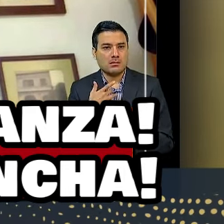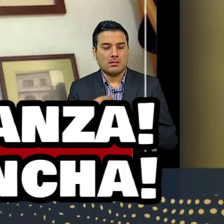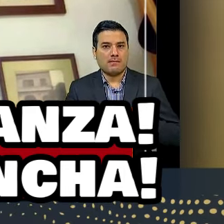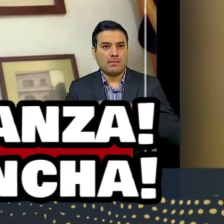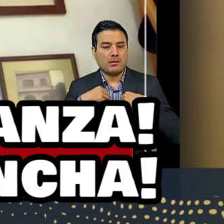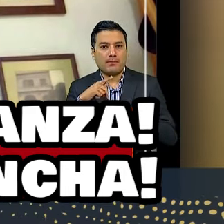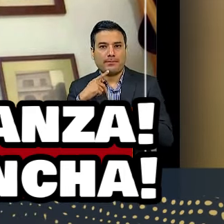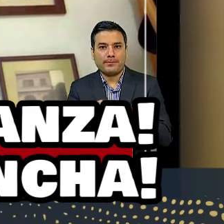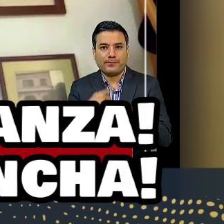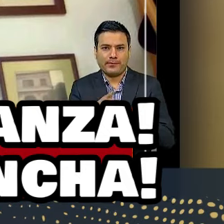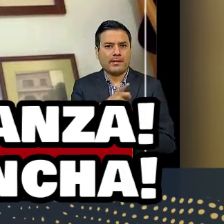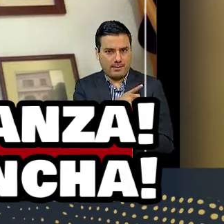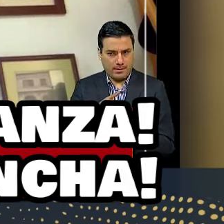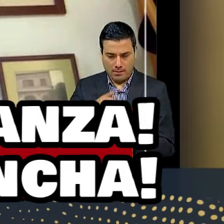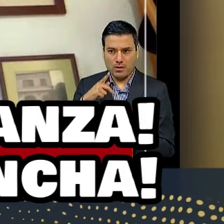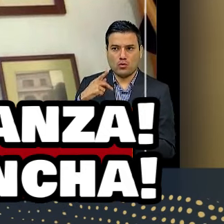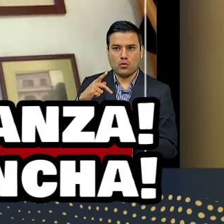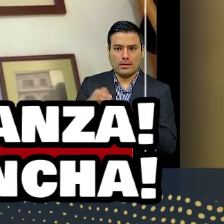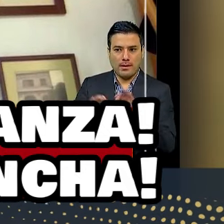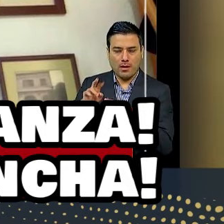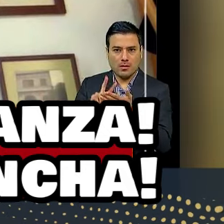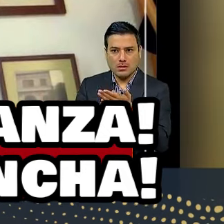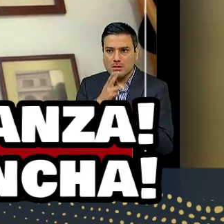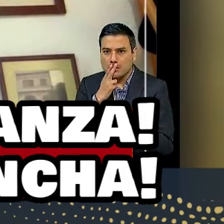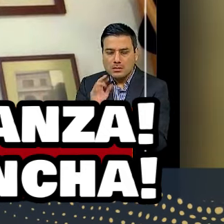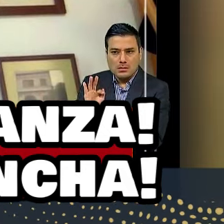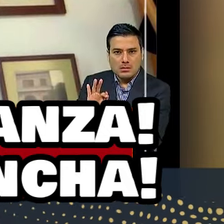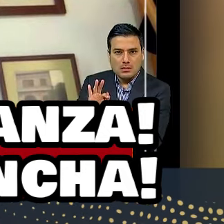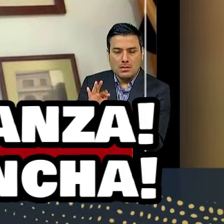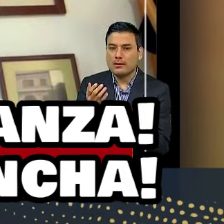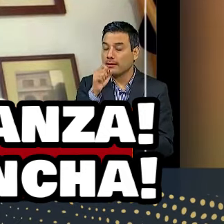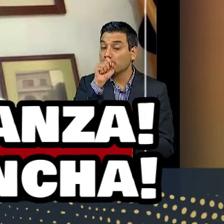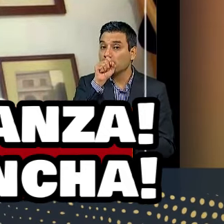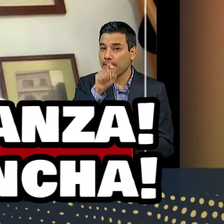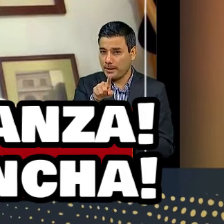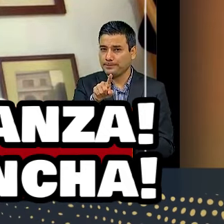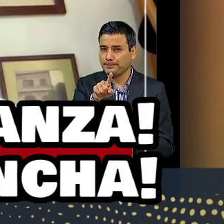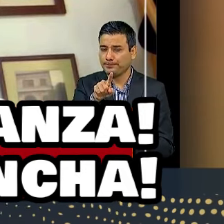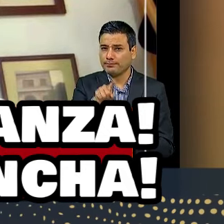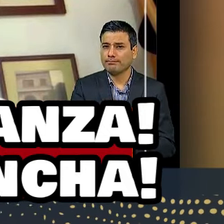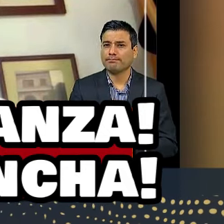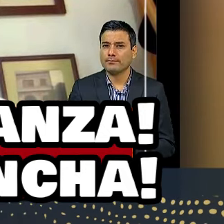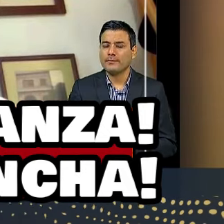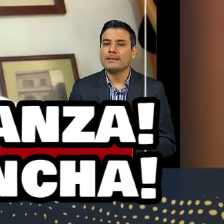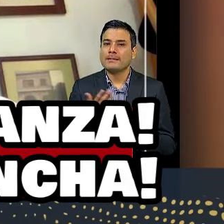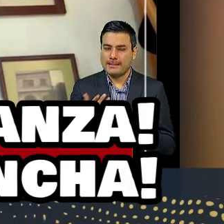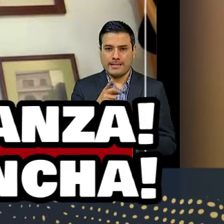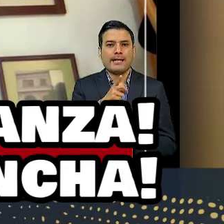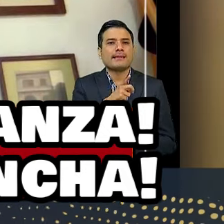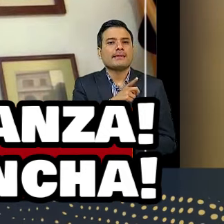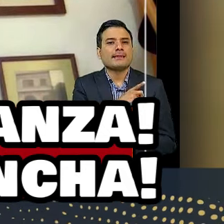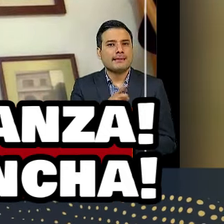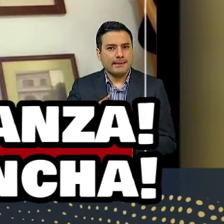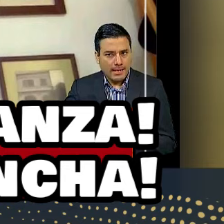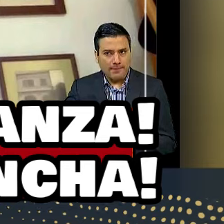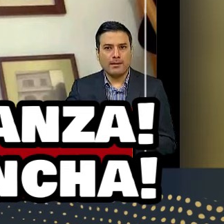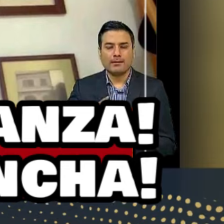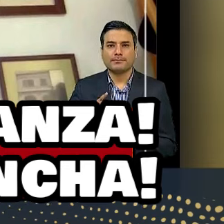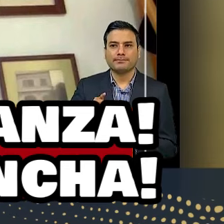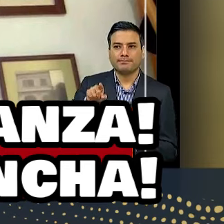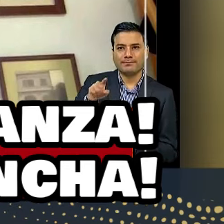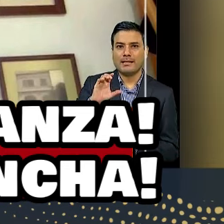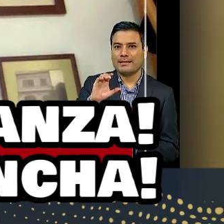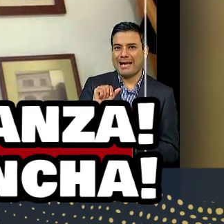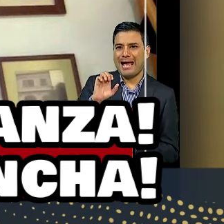que es fundamental reivindicar su trabajo y dar garantía y en el mismo tono eh dar los mejores condiciones para quienes están realizando las labores de